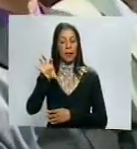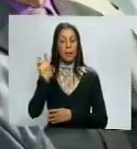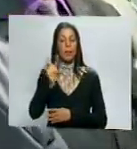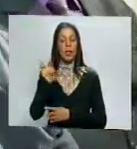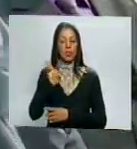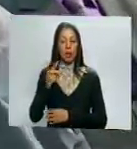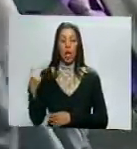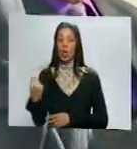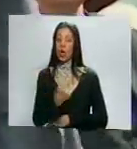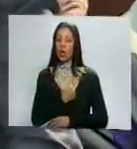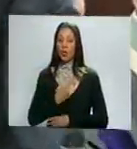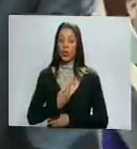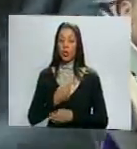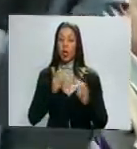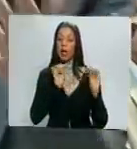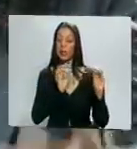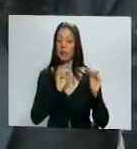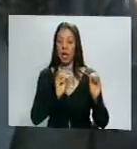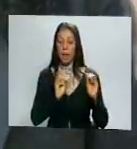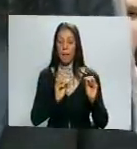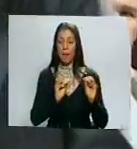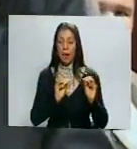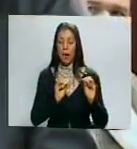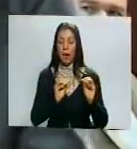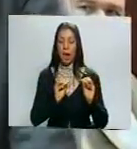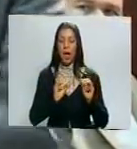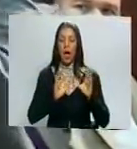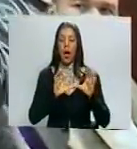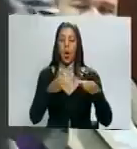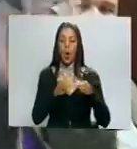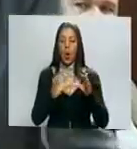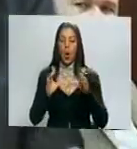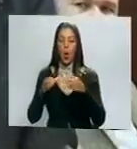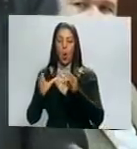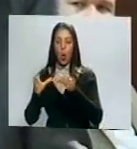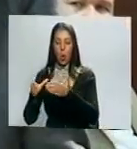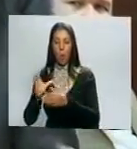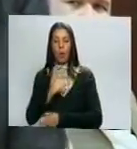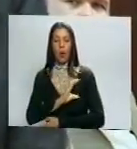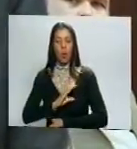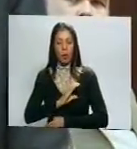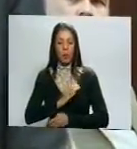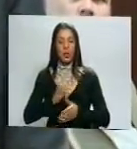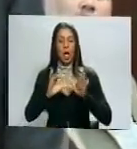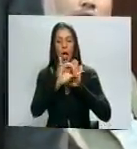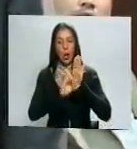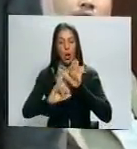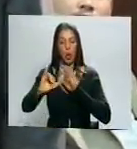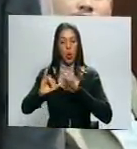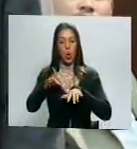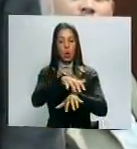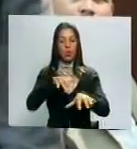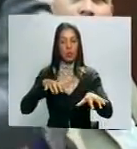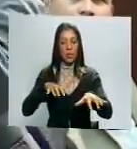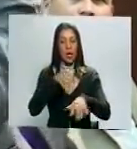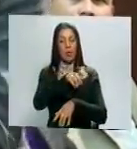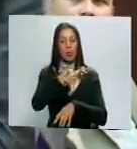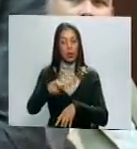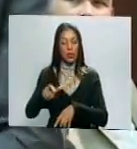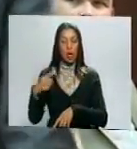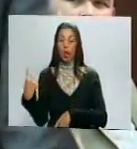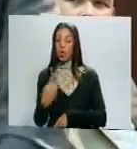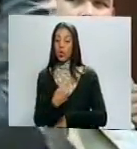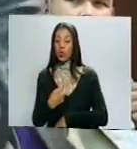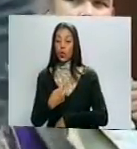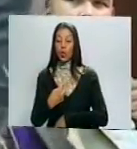Nosotras y nosotros invitamos a que todas las comisiones, todos los constituyentes territoriales y sectoriales, nos